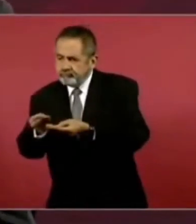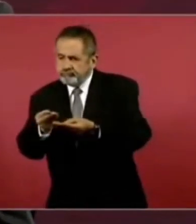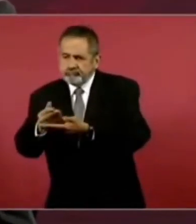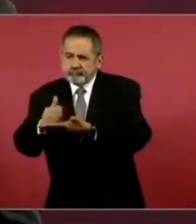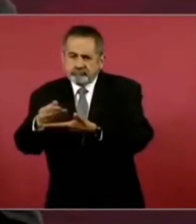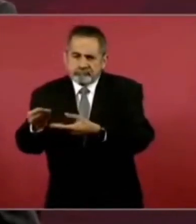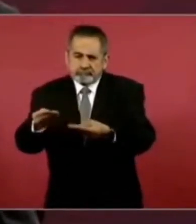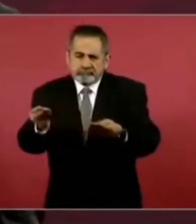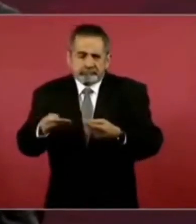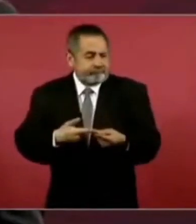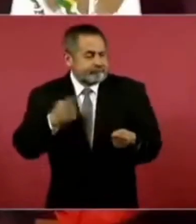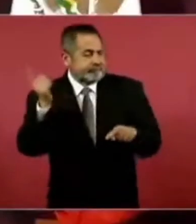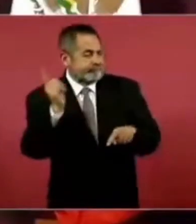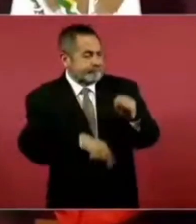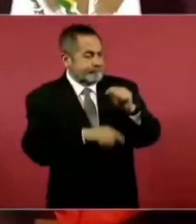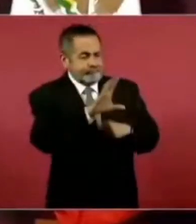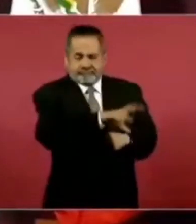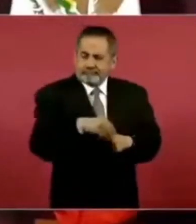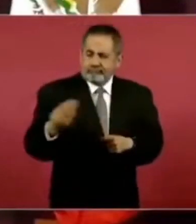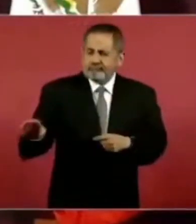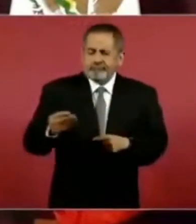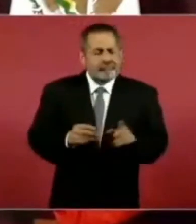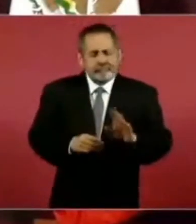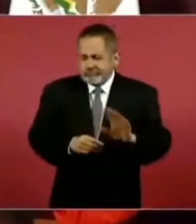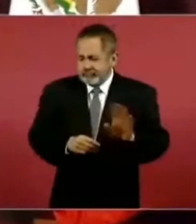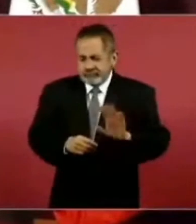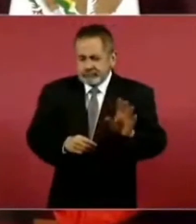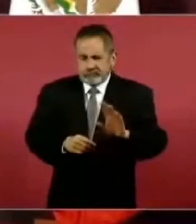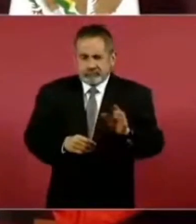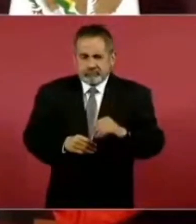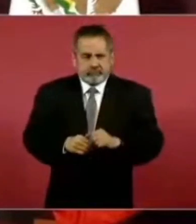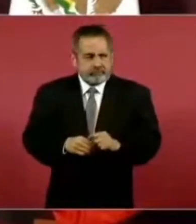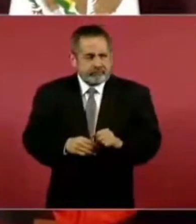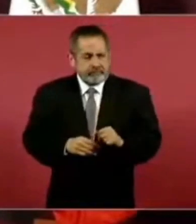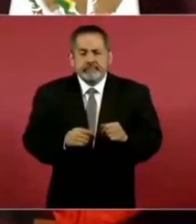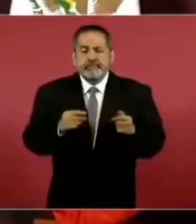No es quitarle al de arriba, es darle